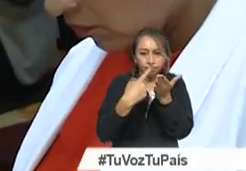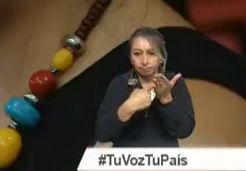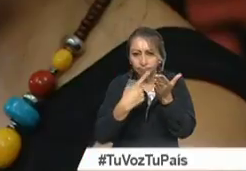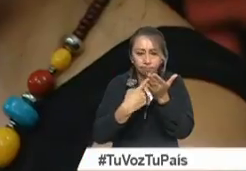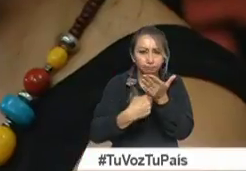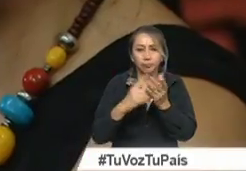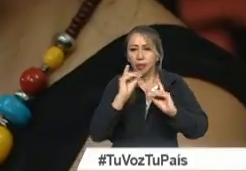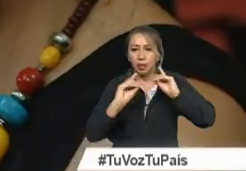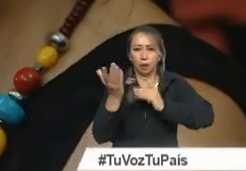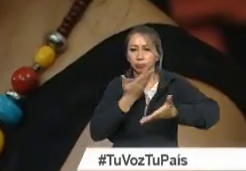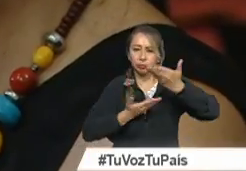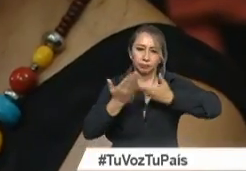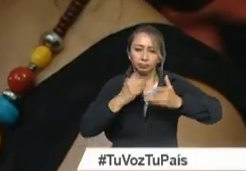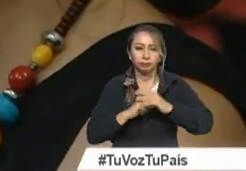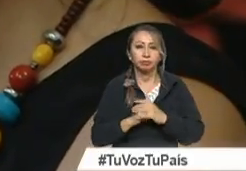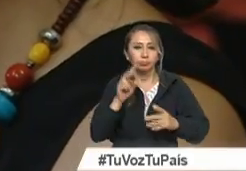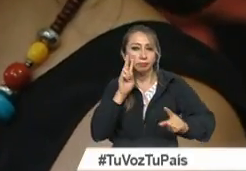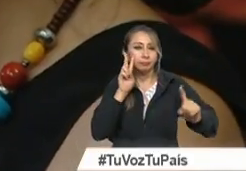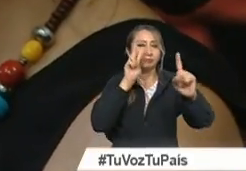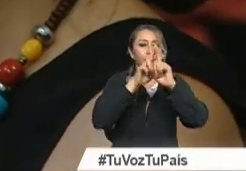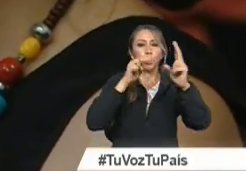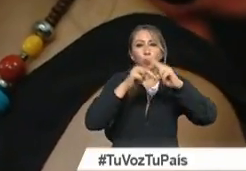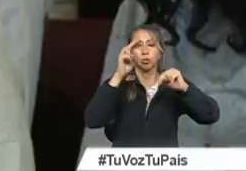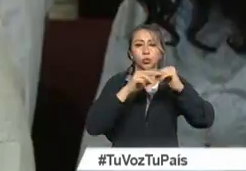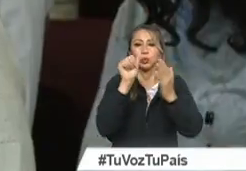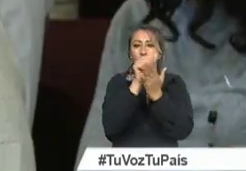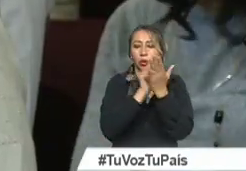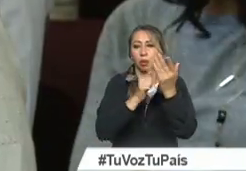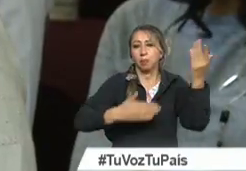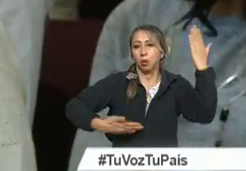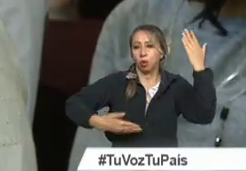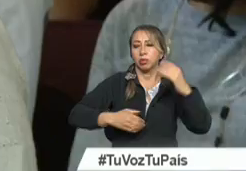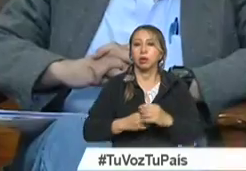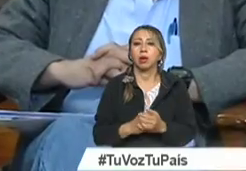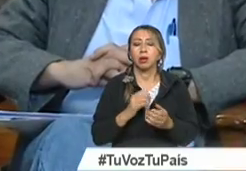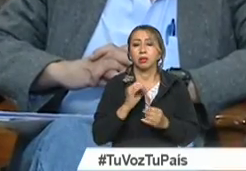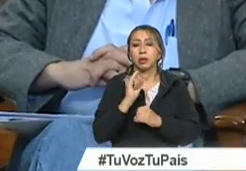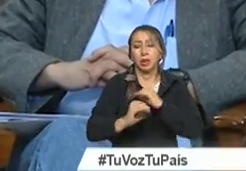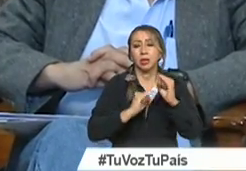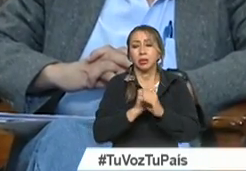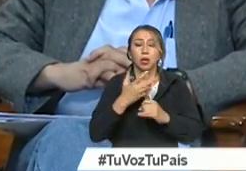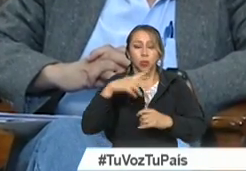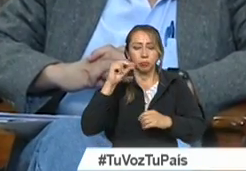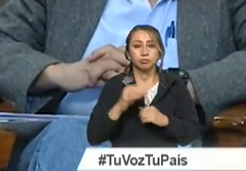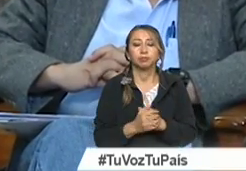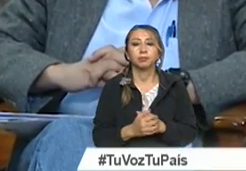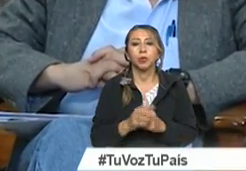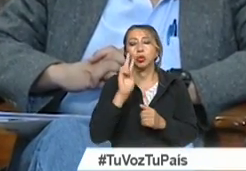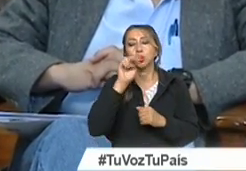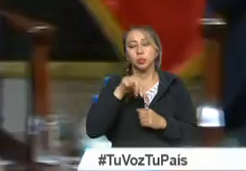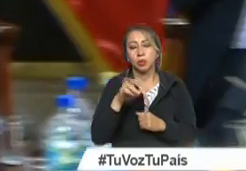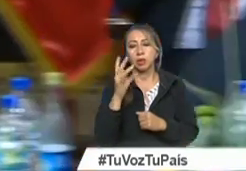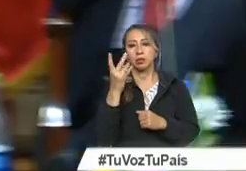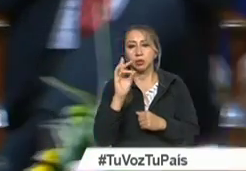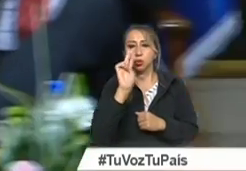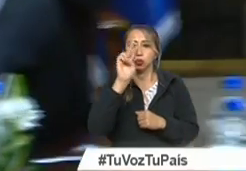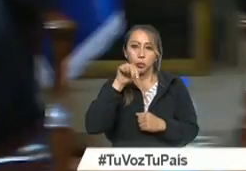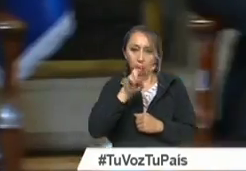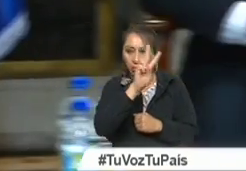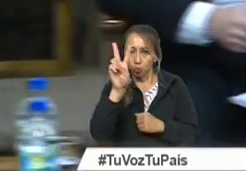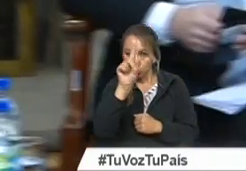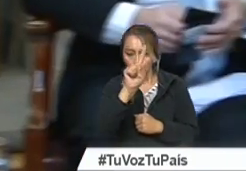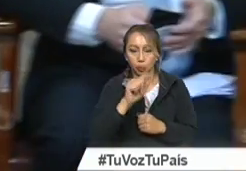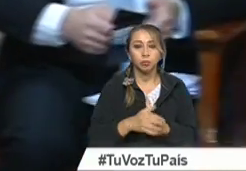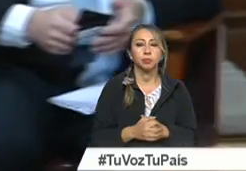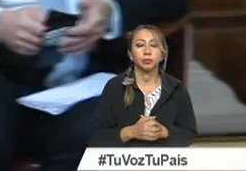mesa de diálogos con miras a la construcción de la agenda de política exterior 2017 2021 este encuentro que